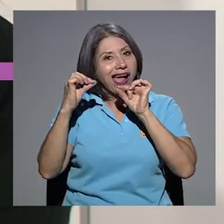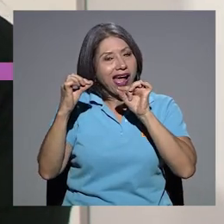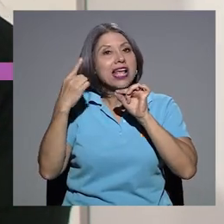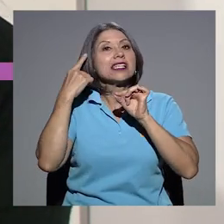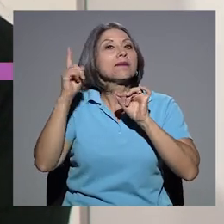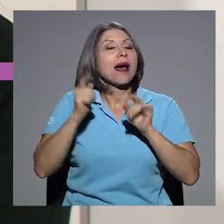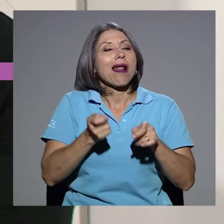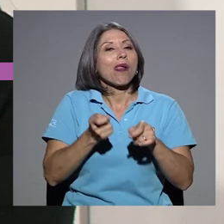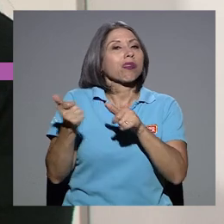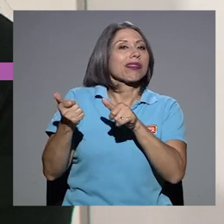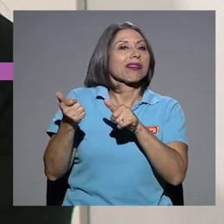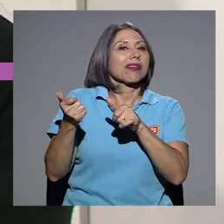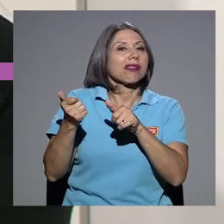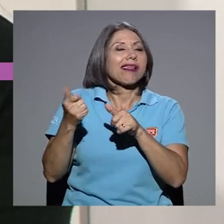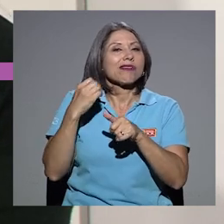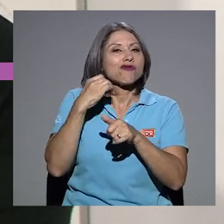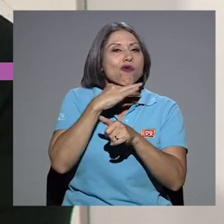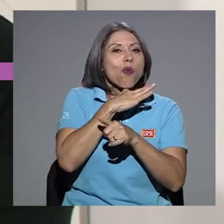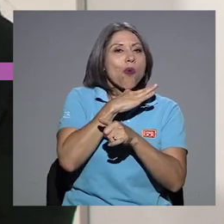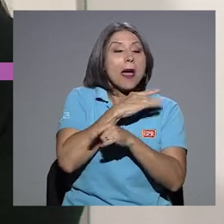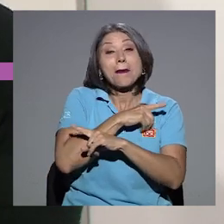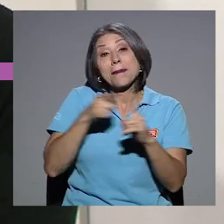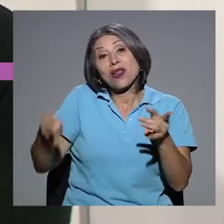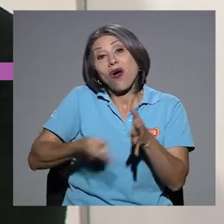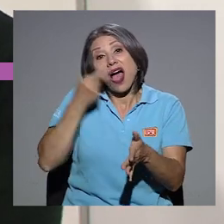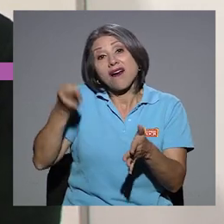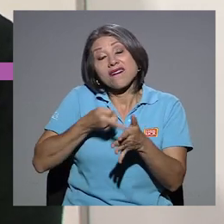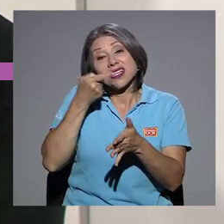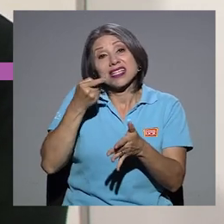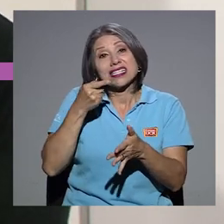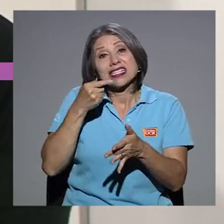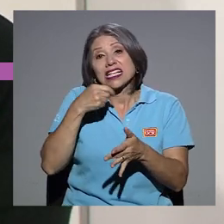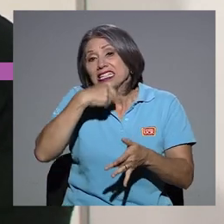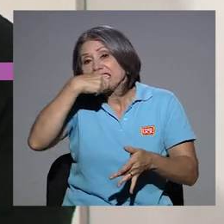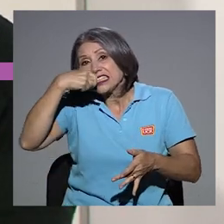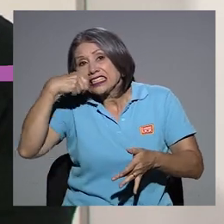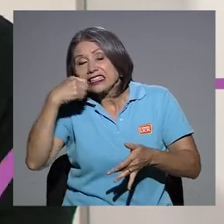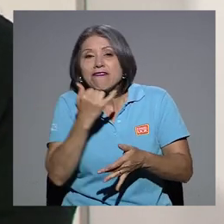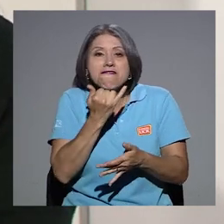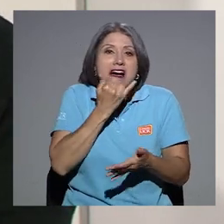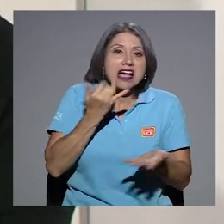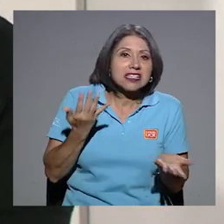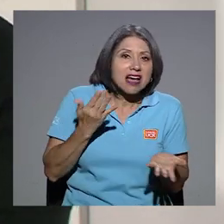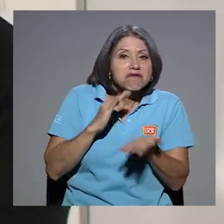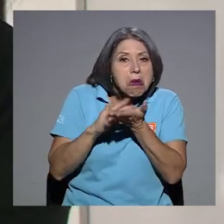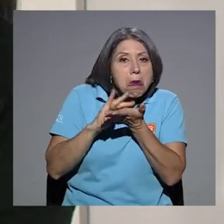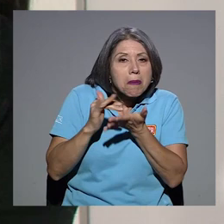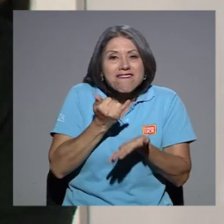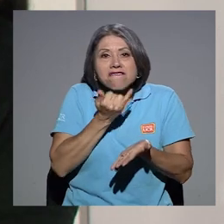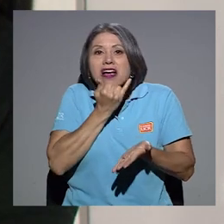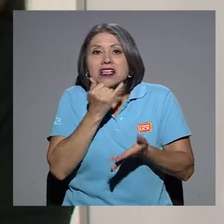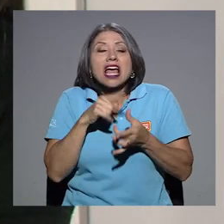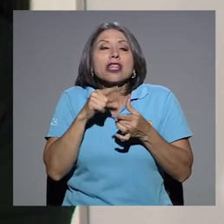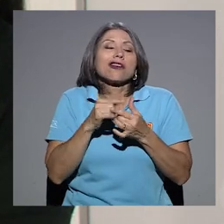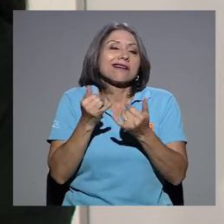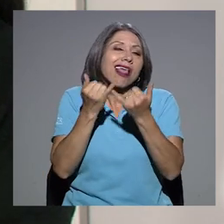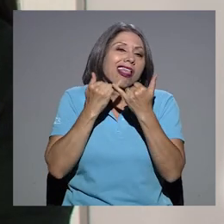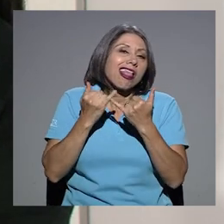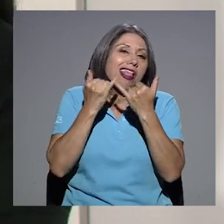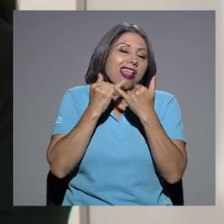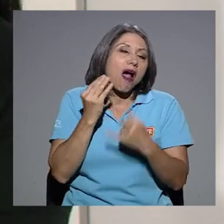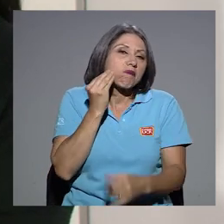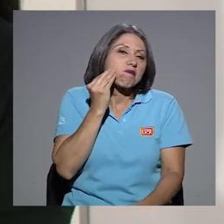esa placa bacteriana. Sin embargo, a veces la higiene falla, ¿verdad? A veces fallamos un poquito con la higiene, entonces empiezan a acumular, permitimos que